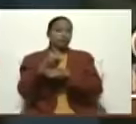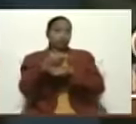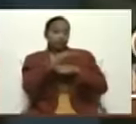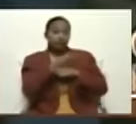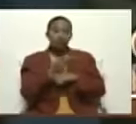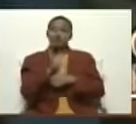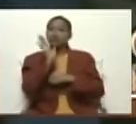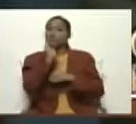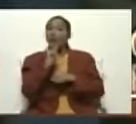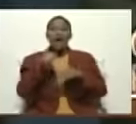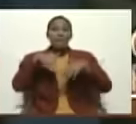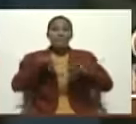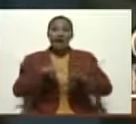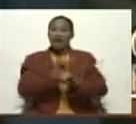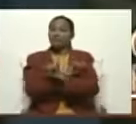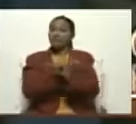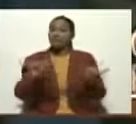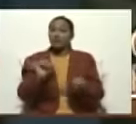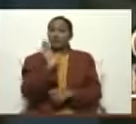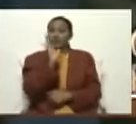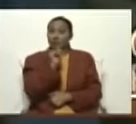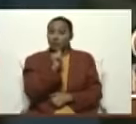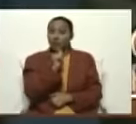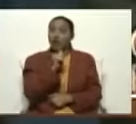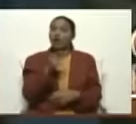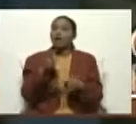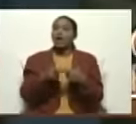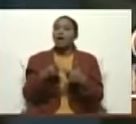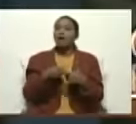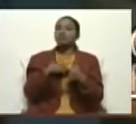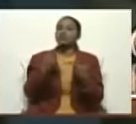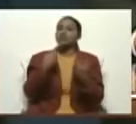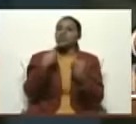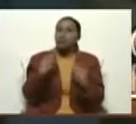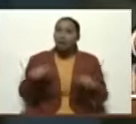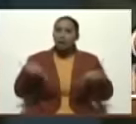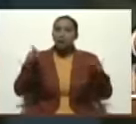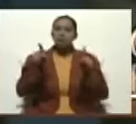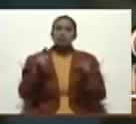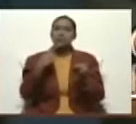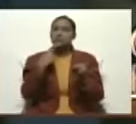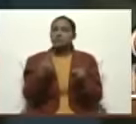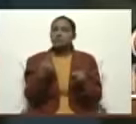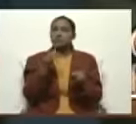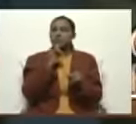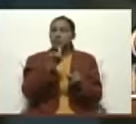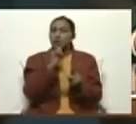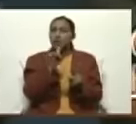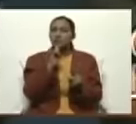Y entonces hay declaraciones que son saludos a la bandera que no terminan